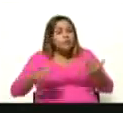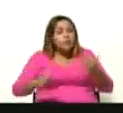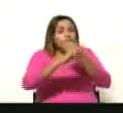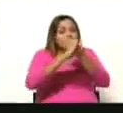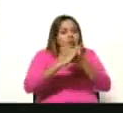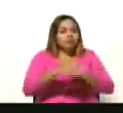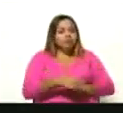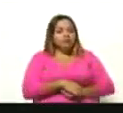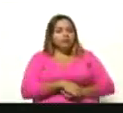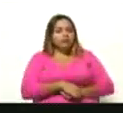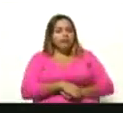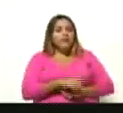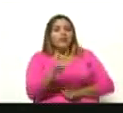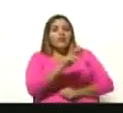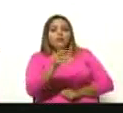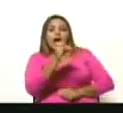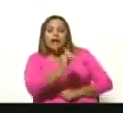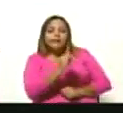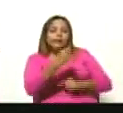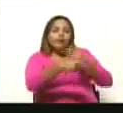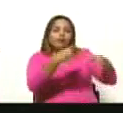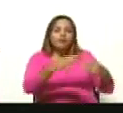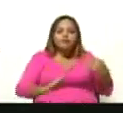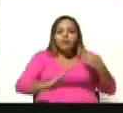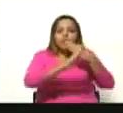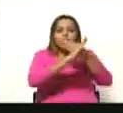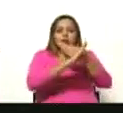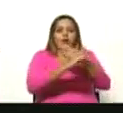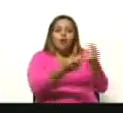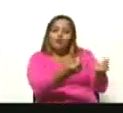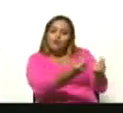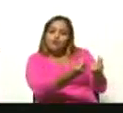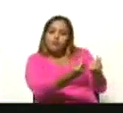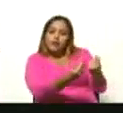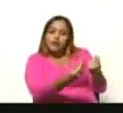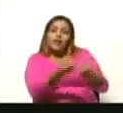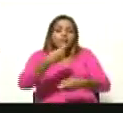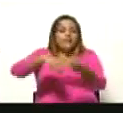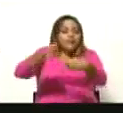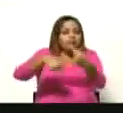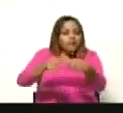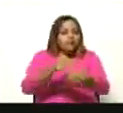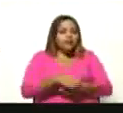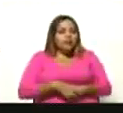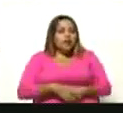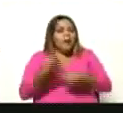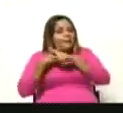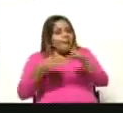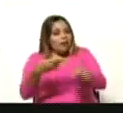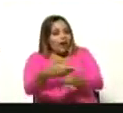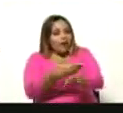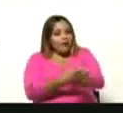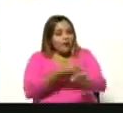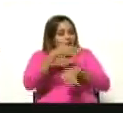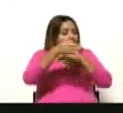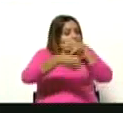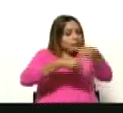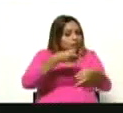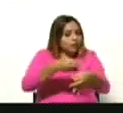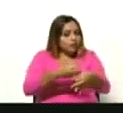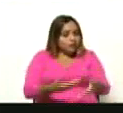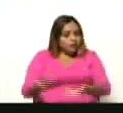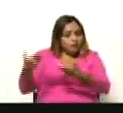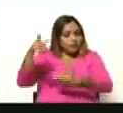saben, Venezuela es víctima de un bloqueo en sus finanzas, en su comercio, pero como dijo el señor